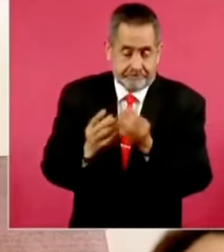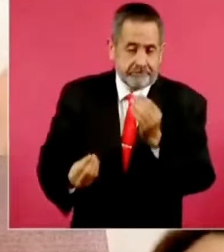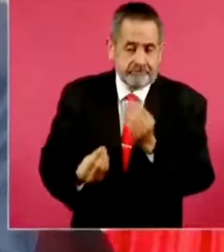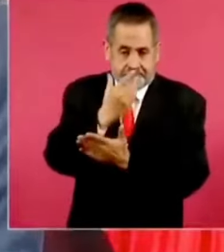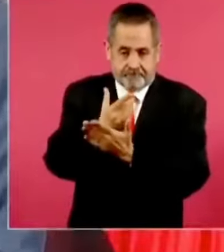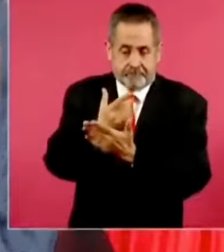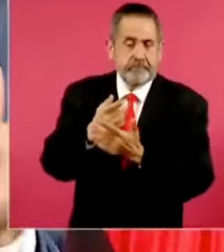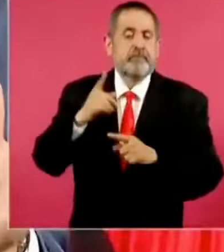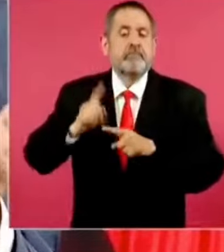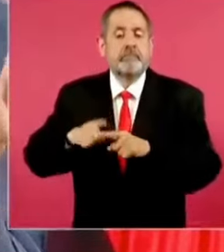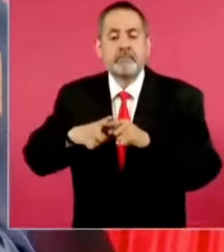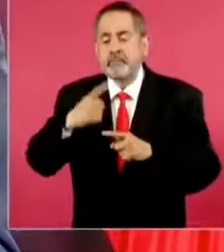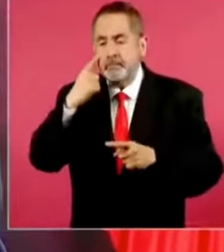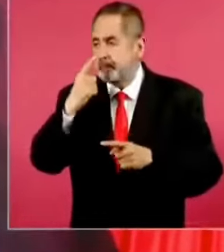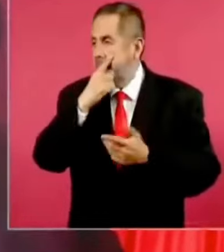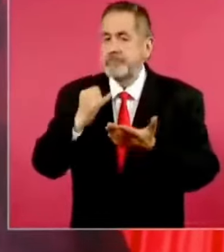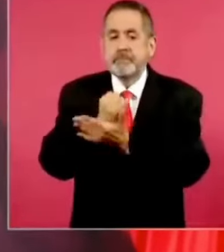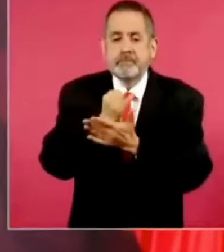el pueblo va a decidir